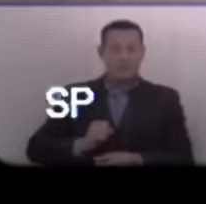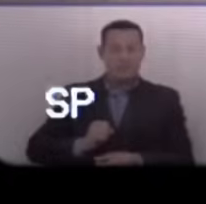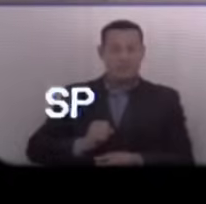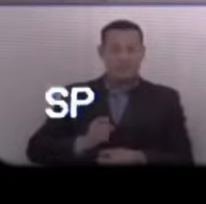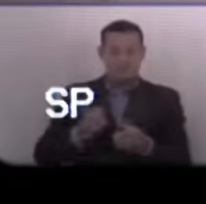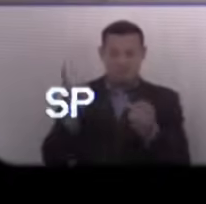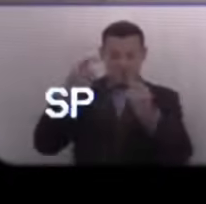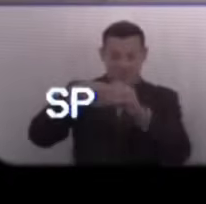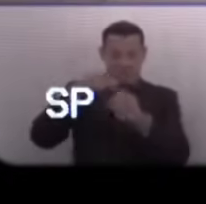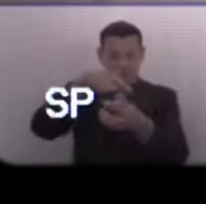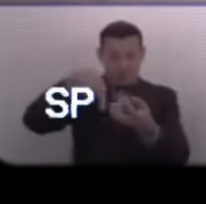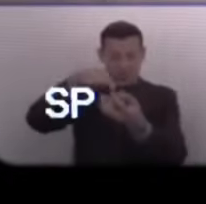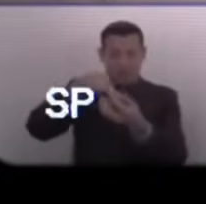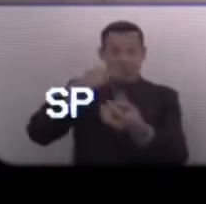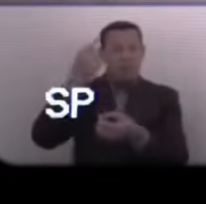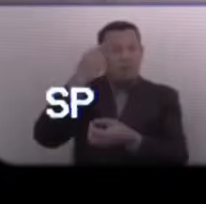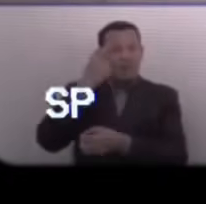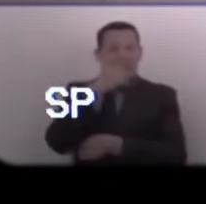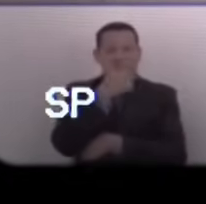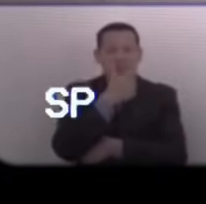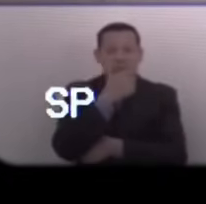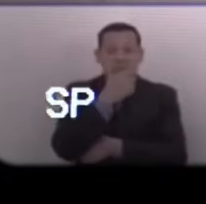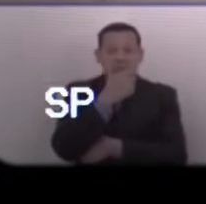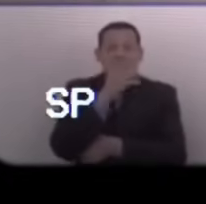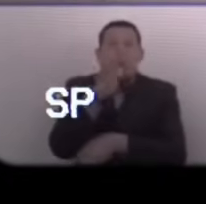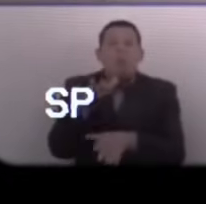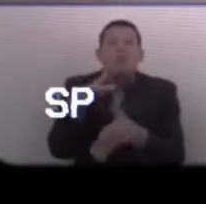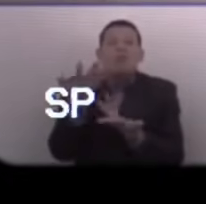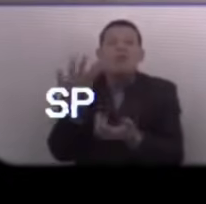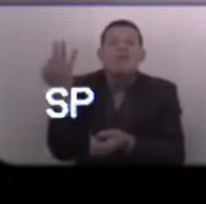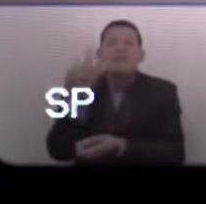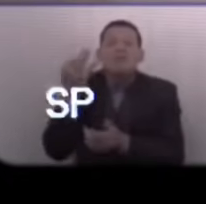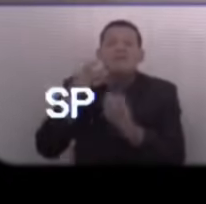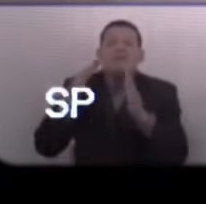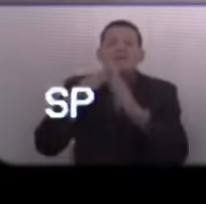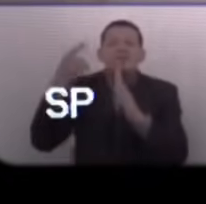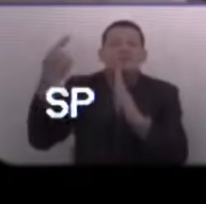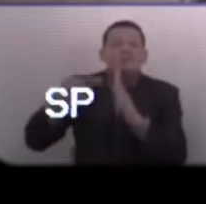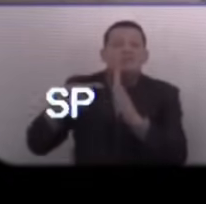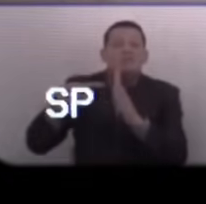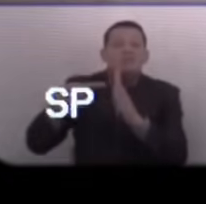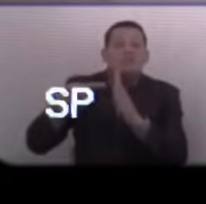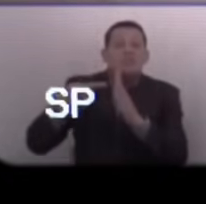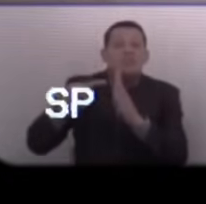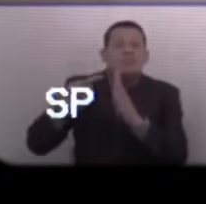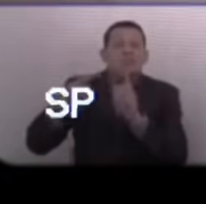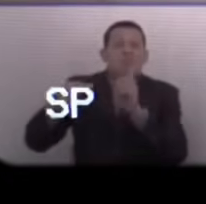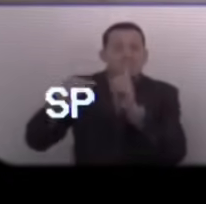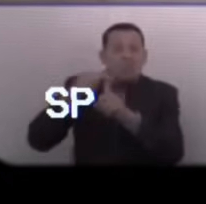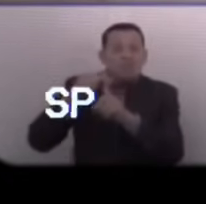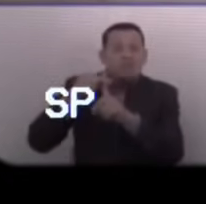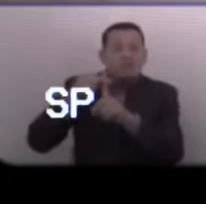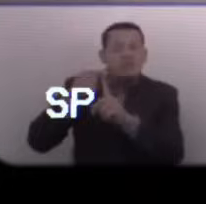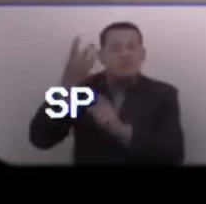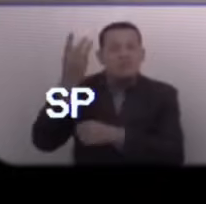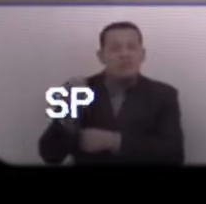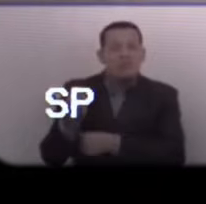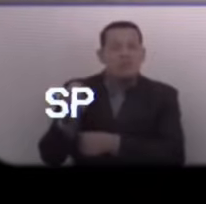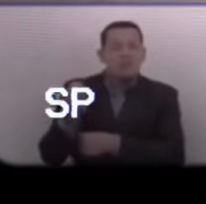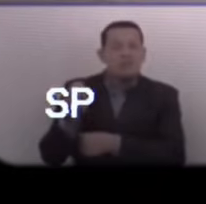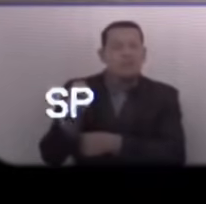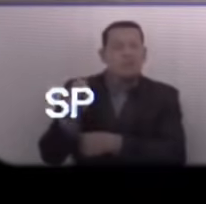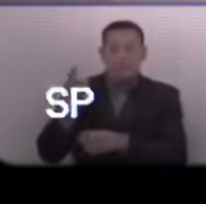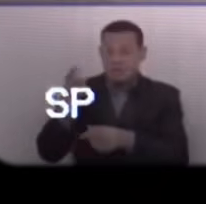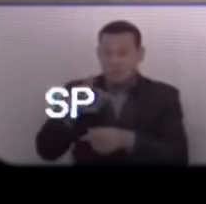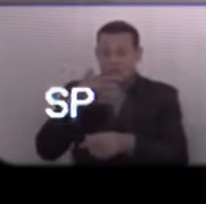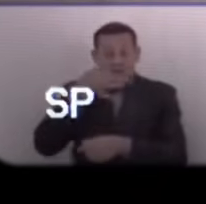Y ustedes todavía se están cuestionando de por qué es necesario hacer la prórroga al régimen de excepción, si